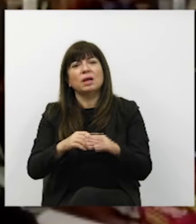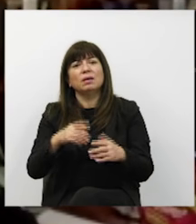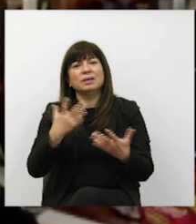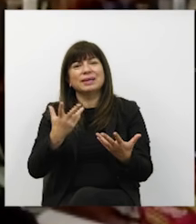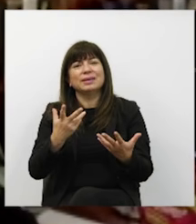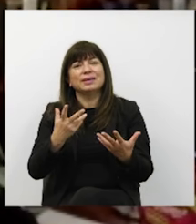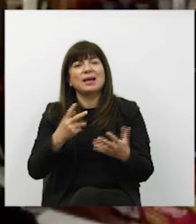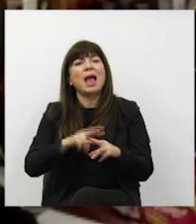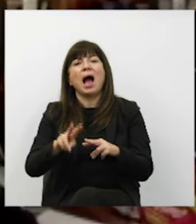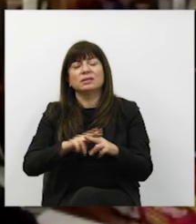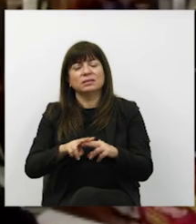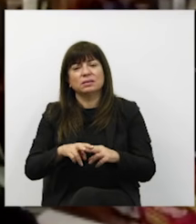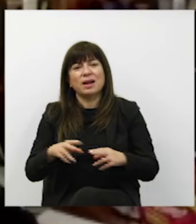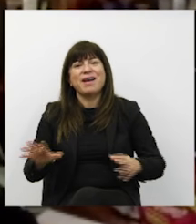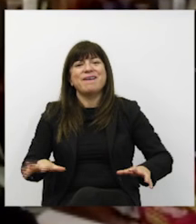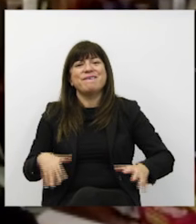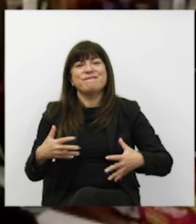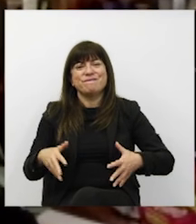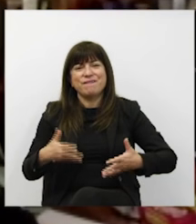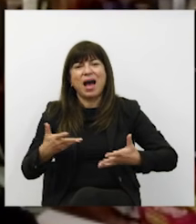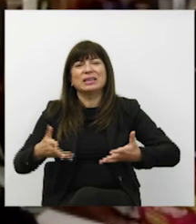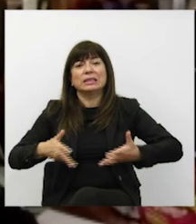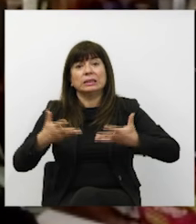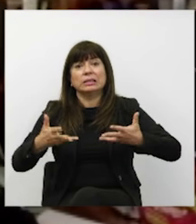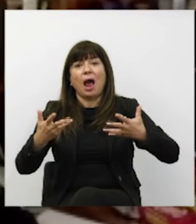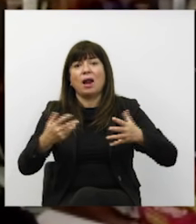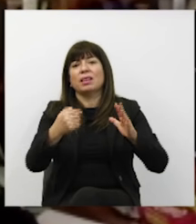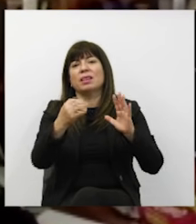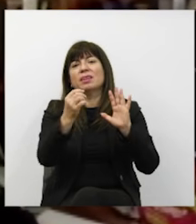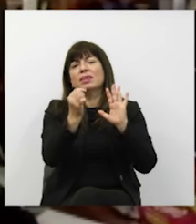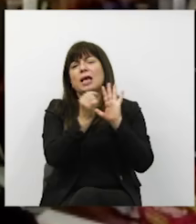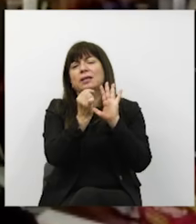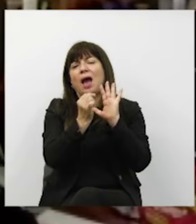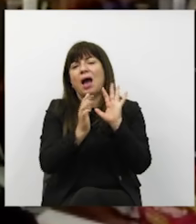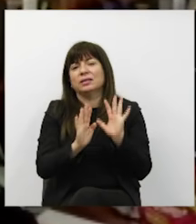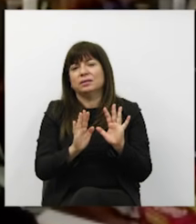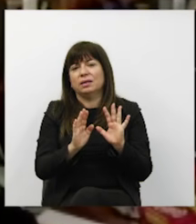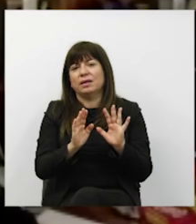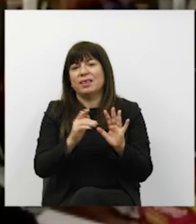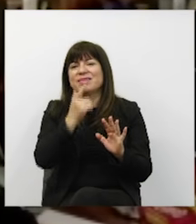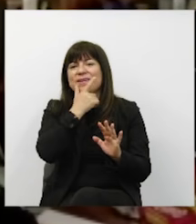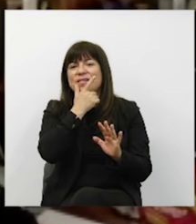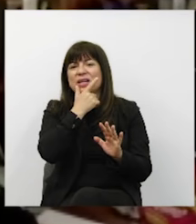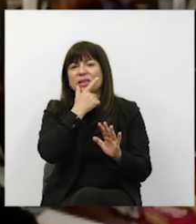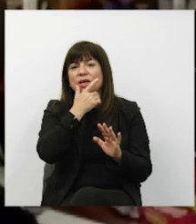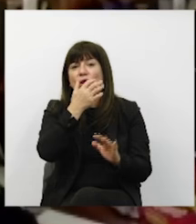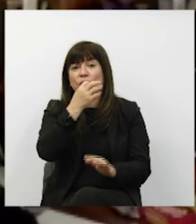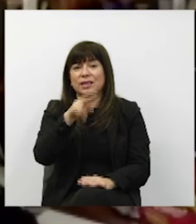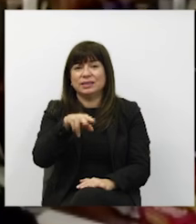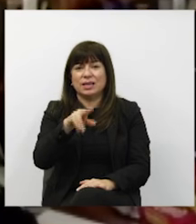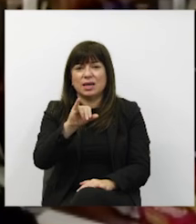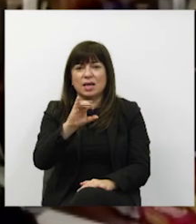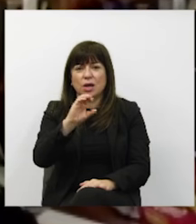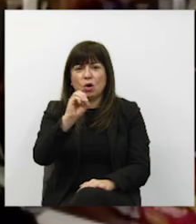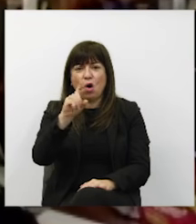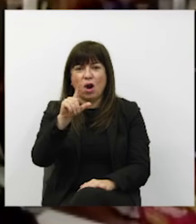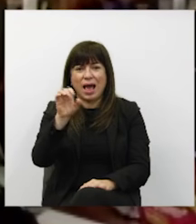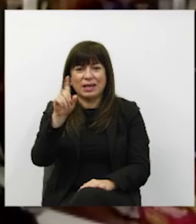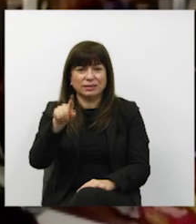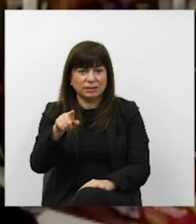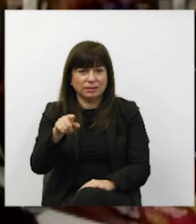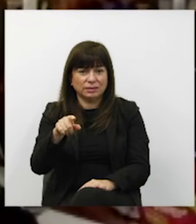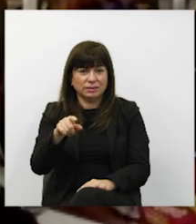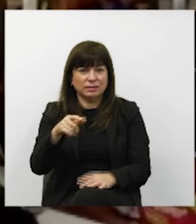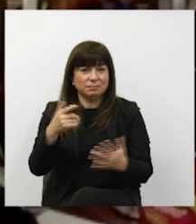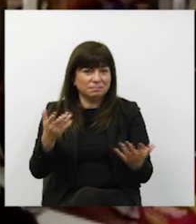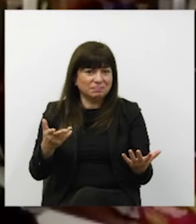enfatizar los detalles mínimos divertidos que dice Nicolás en vez de lo que nos viene a plantear acá, que lo plantea todas